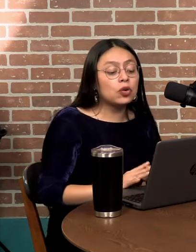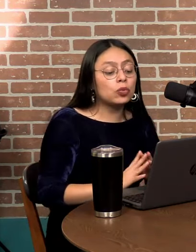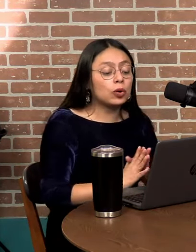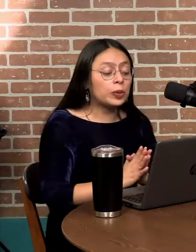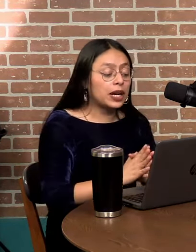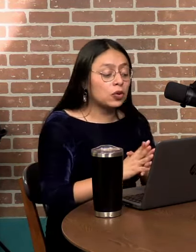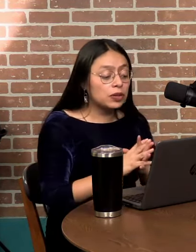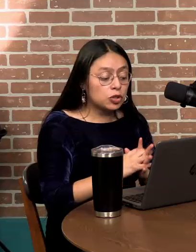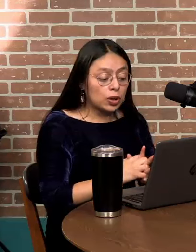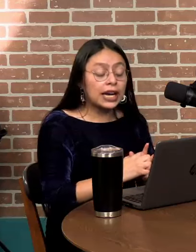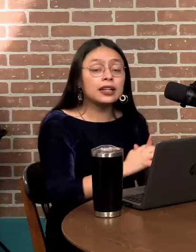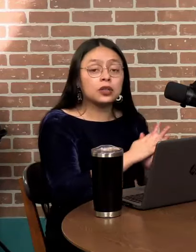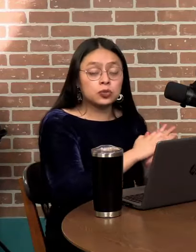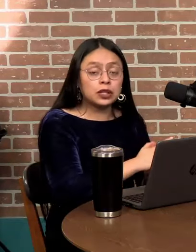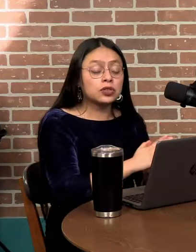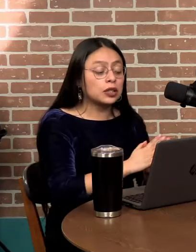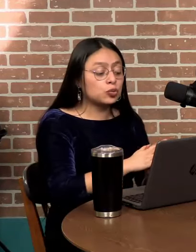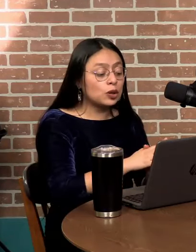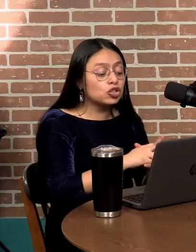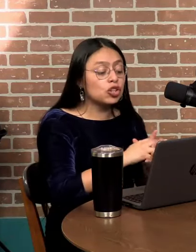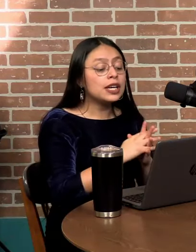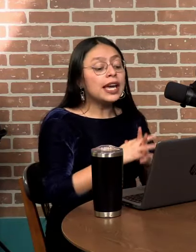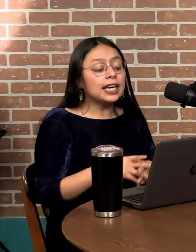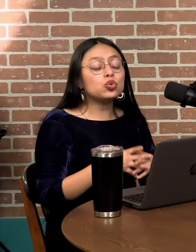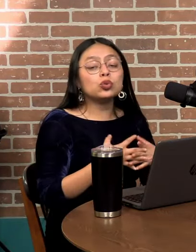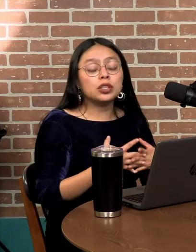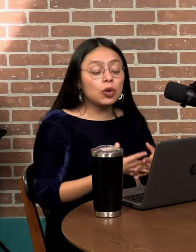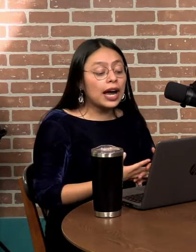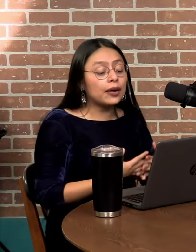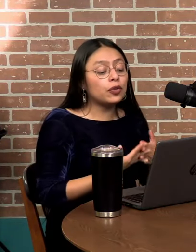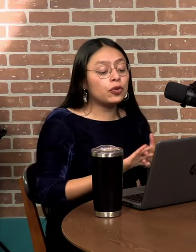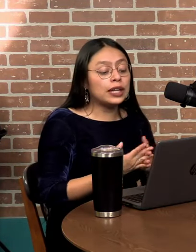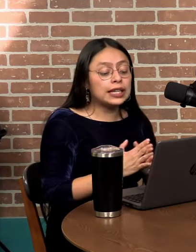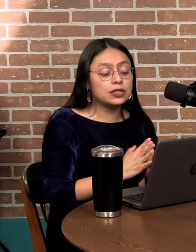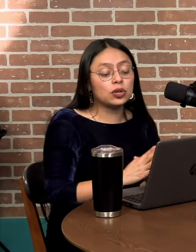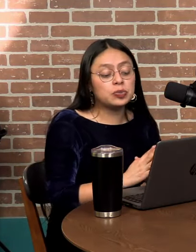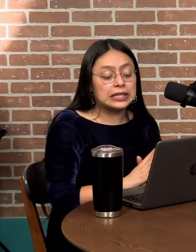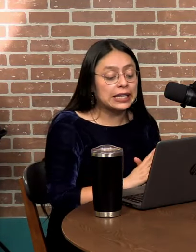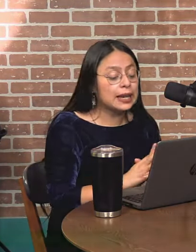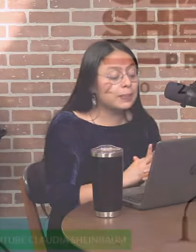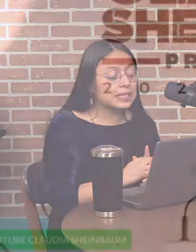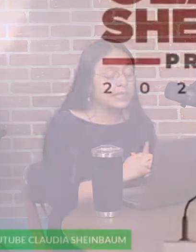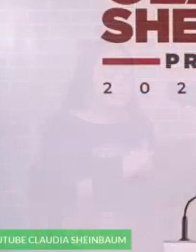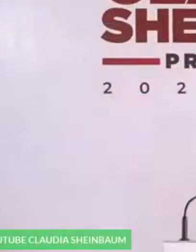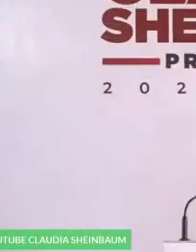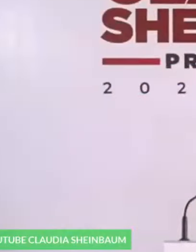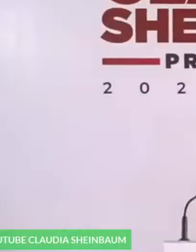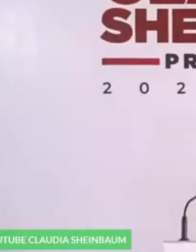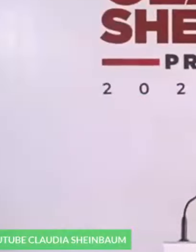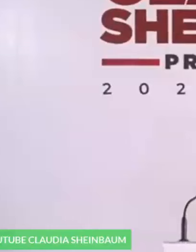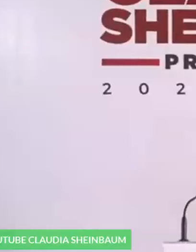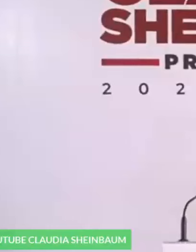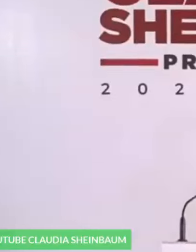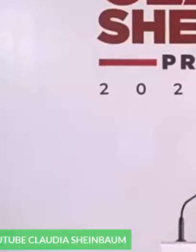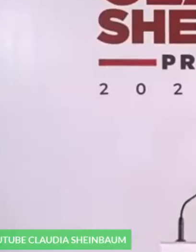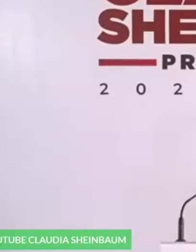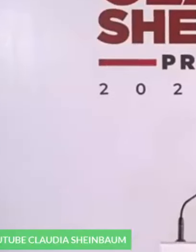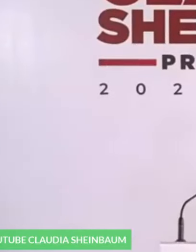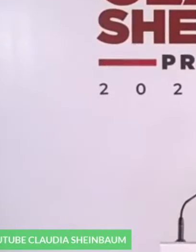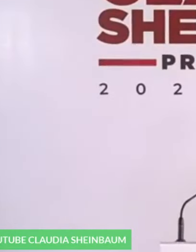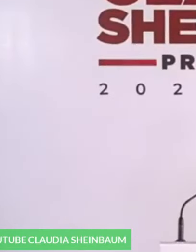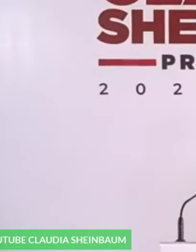desempeñado como gobernador de Michoacán del 2002 al 2008 y su último cargo fue el de asesor especial de la presidencia de la comunidad de est